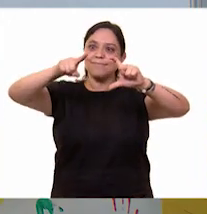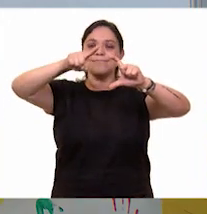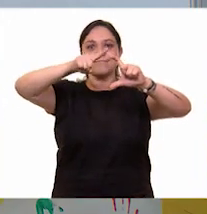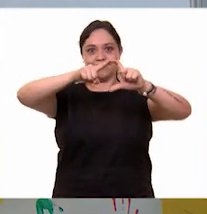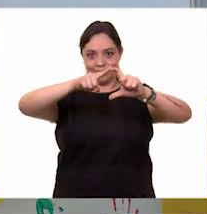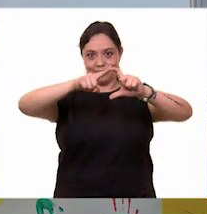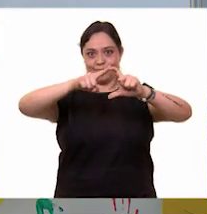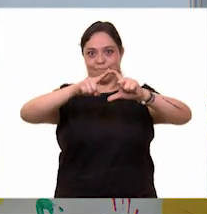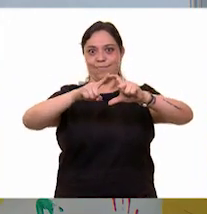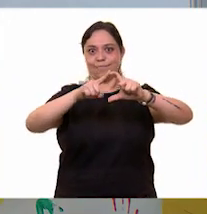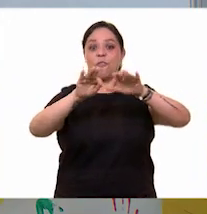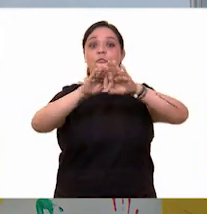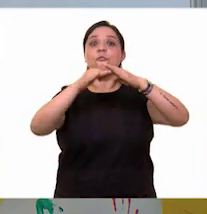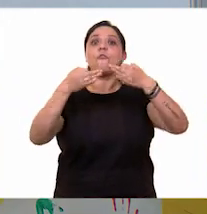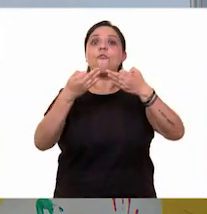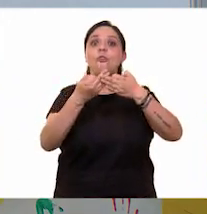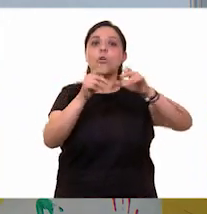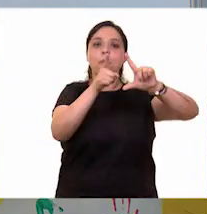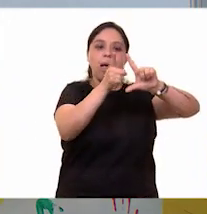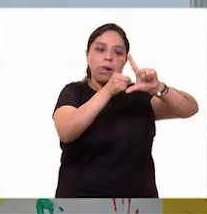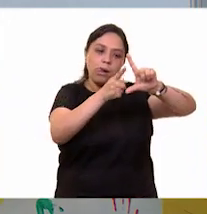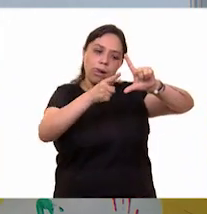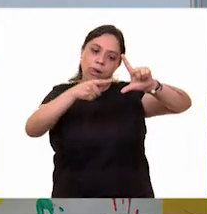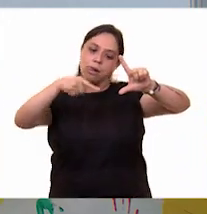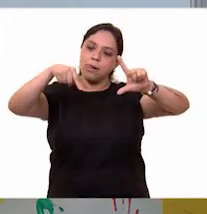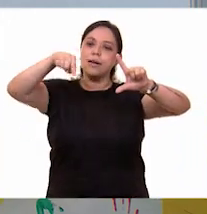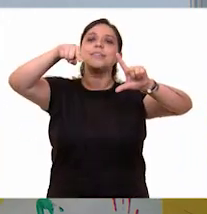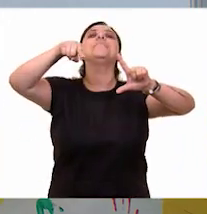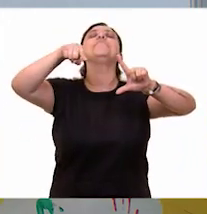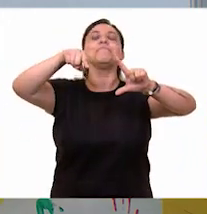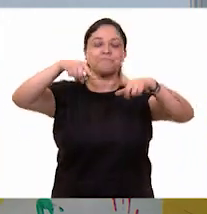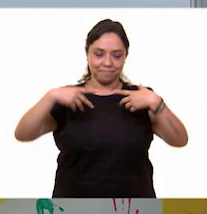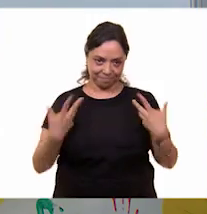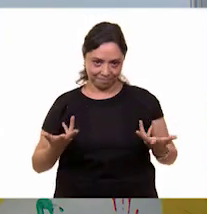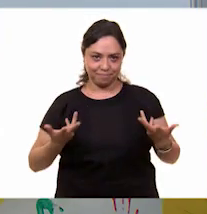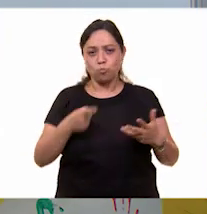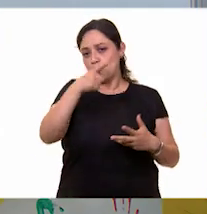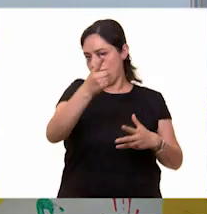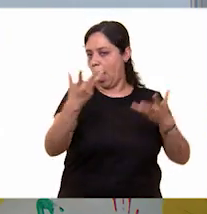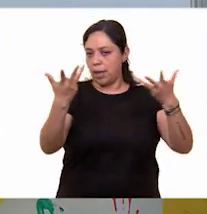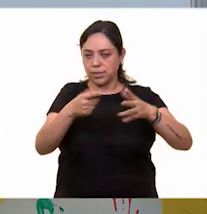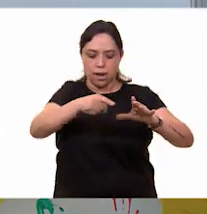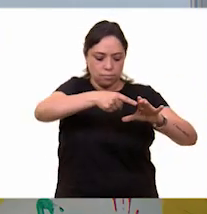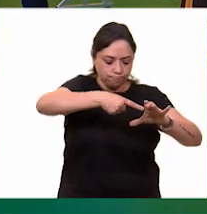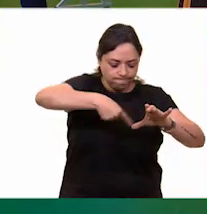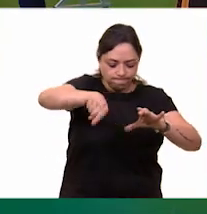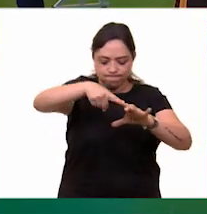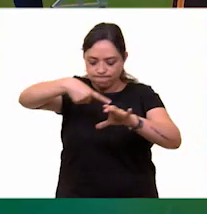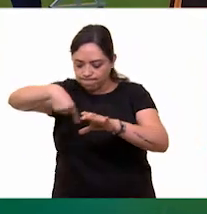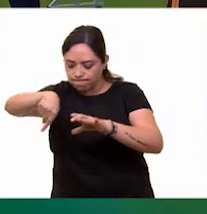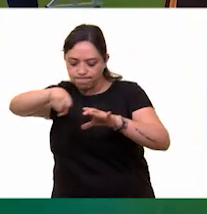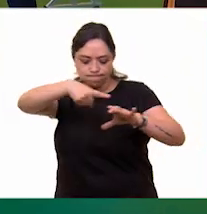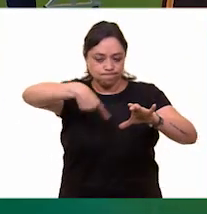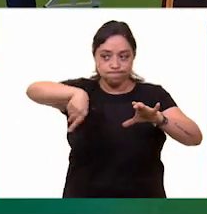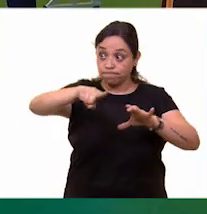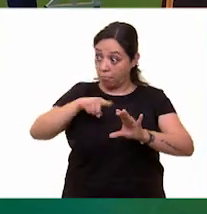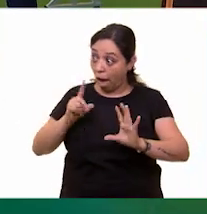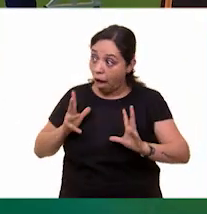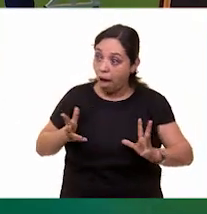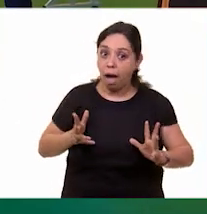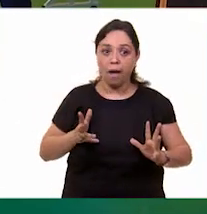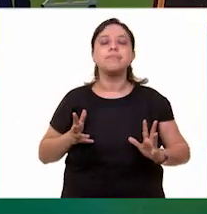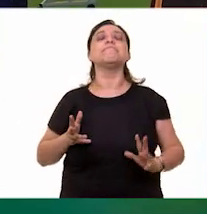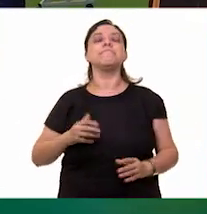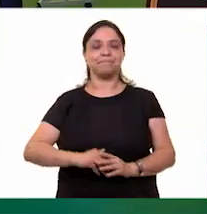lado curvo. Excelente. Entonces, también vayan haciendo círculos. ¿Ya estás haciendo tus figuras, Oscar? Sí, claro, justo en eso